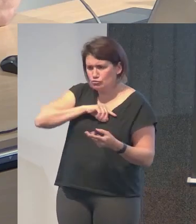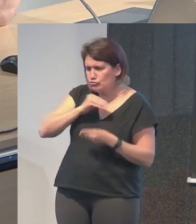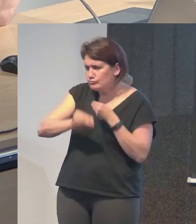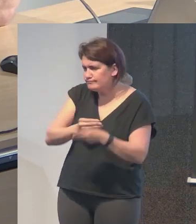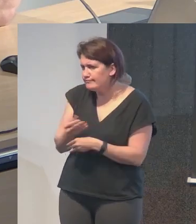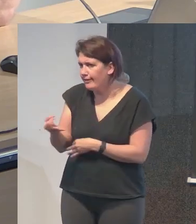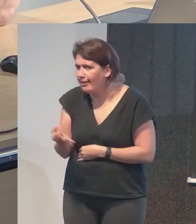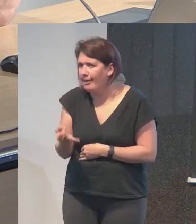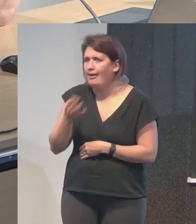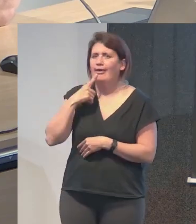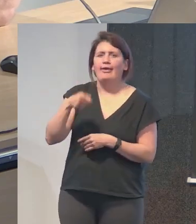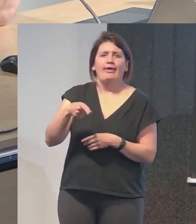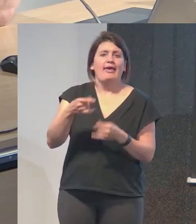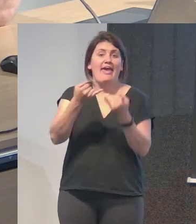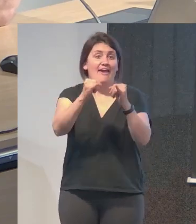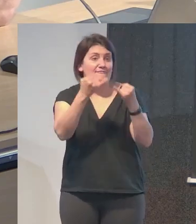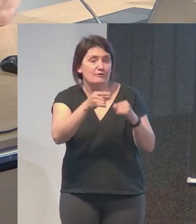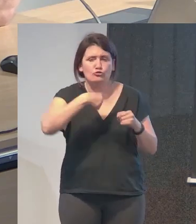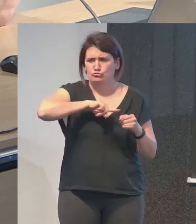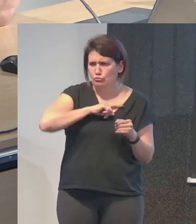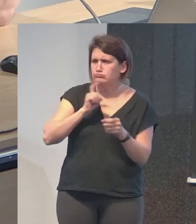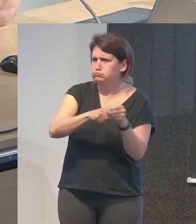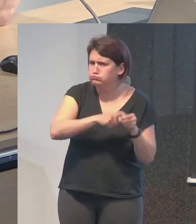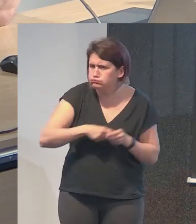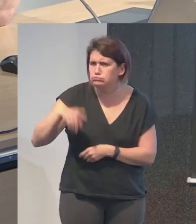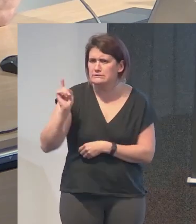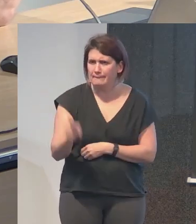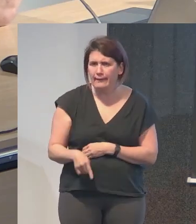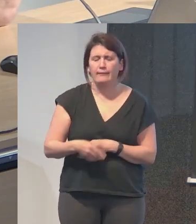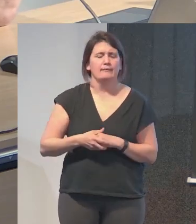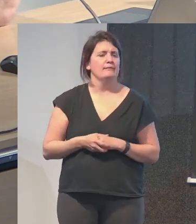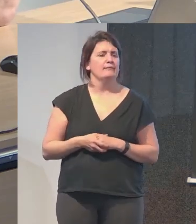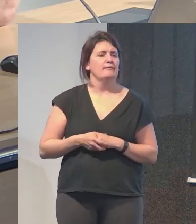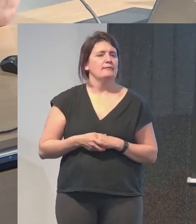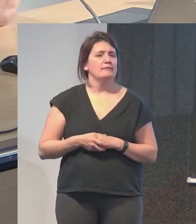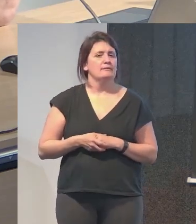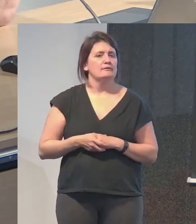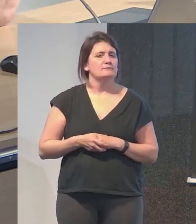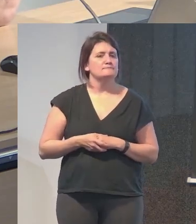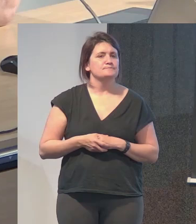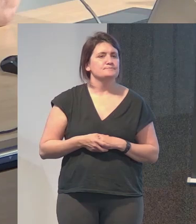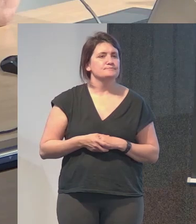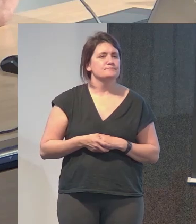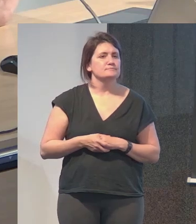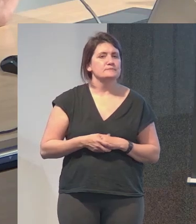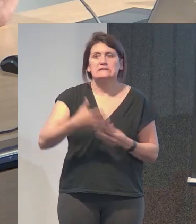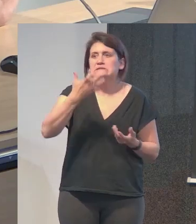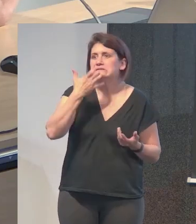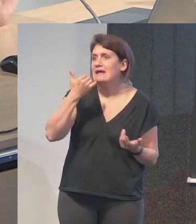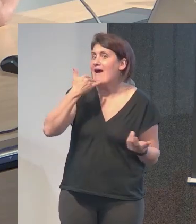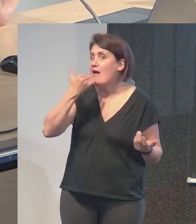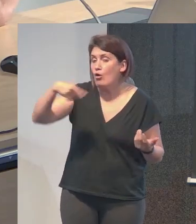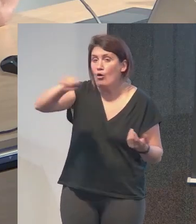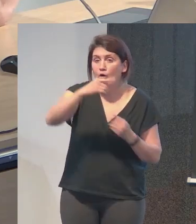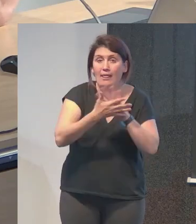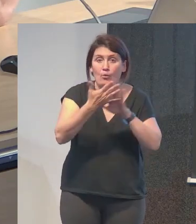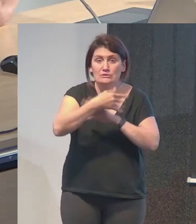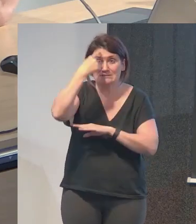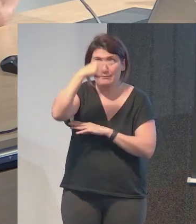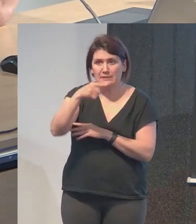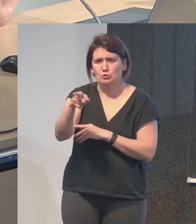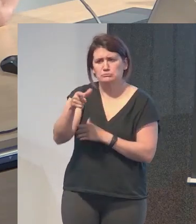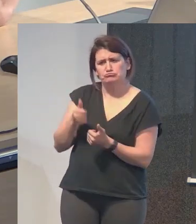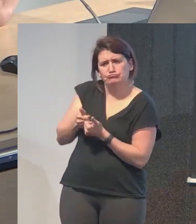hacemos y eventos en los que participamos. Os animo, si sabéis algo de lengua de signos, a seguirnos